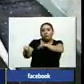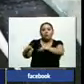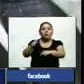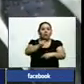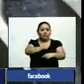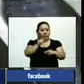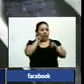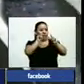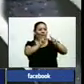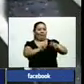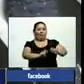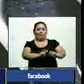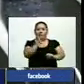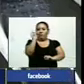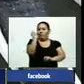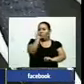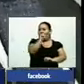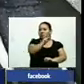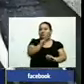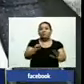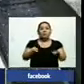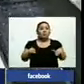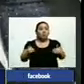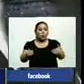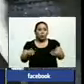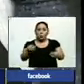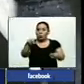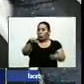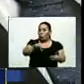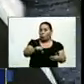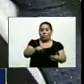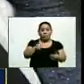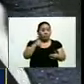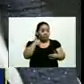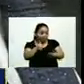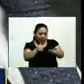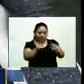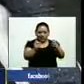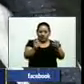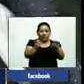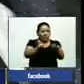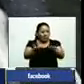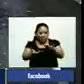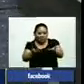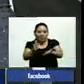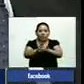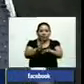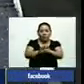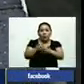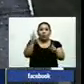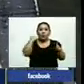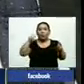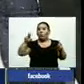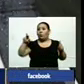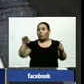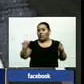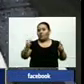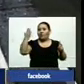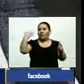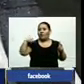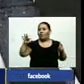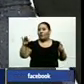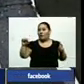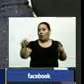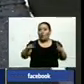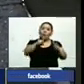consignaron hallazgos en cuanto al mal uso de fondos públicos por parte de las personas de Luis Antonio Martínez